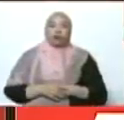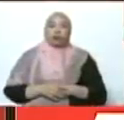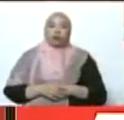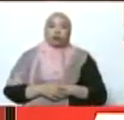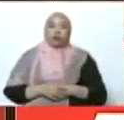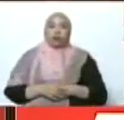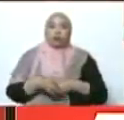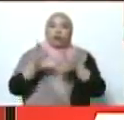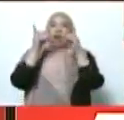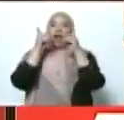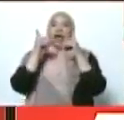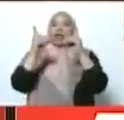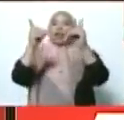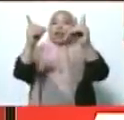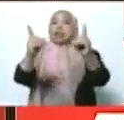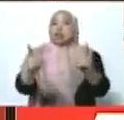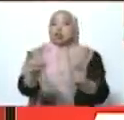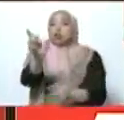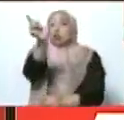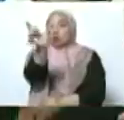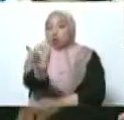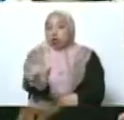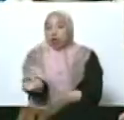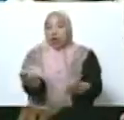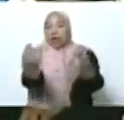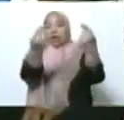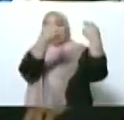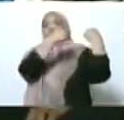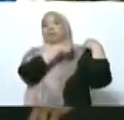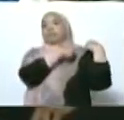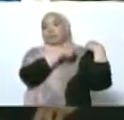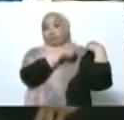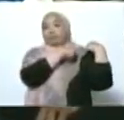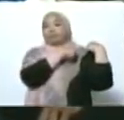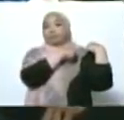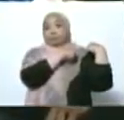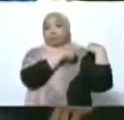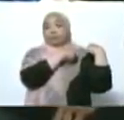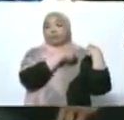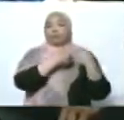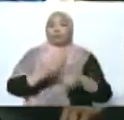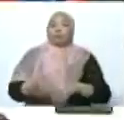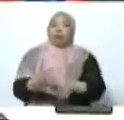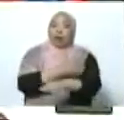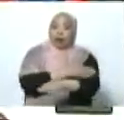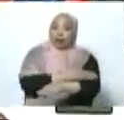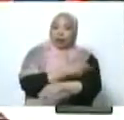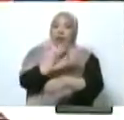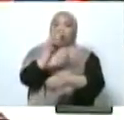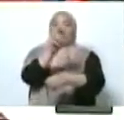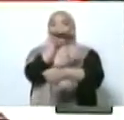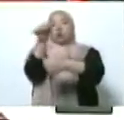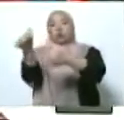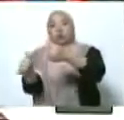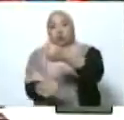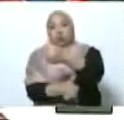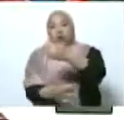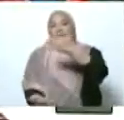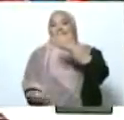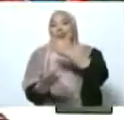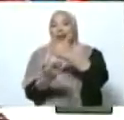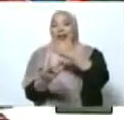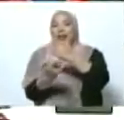sido designados asuman las siguientes responsabilidades. Habíamos hablado antes de la vicepresidencia de organización y técnica electoral